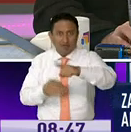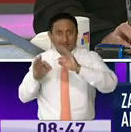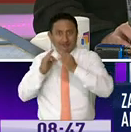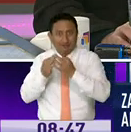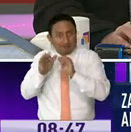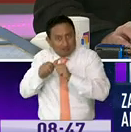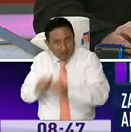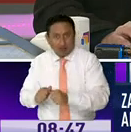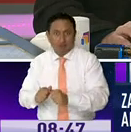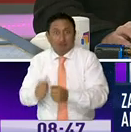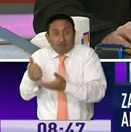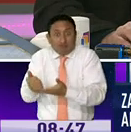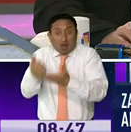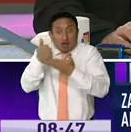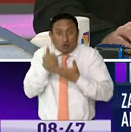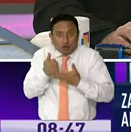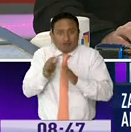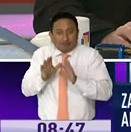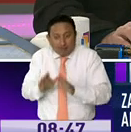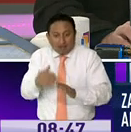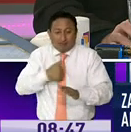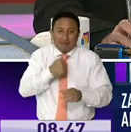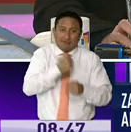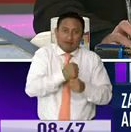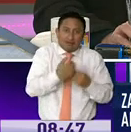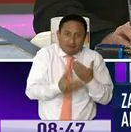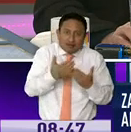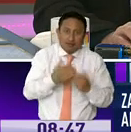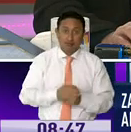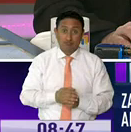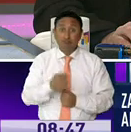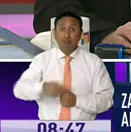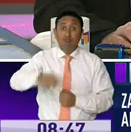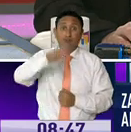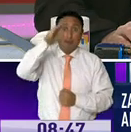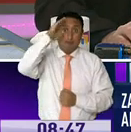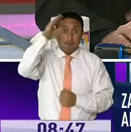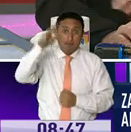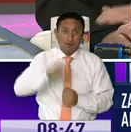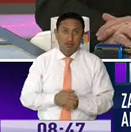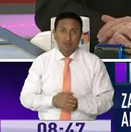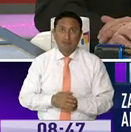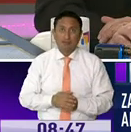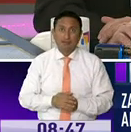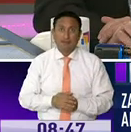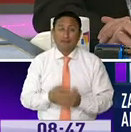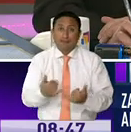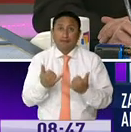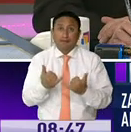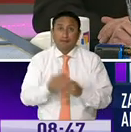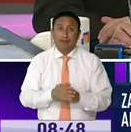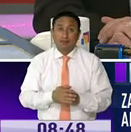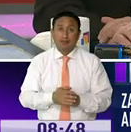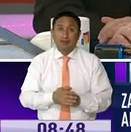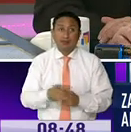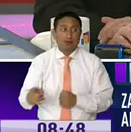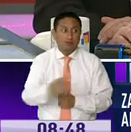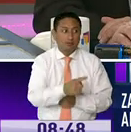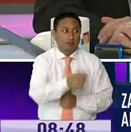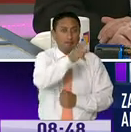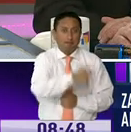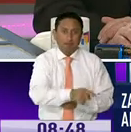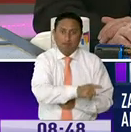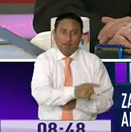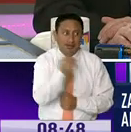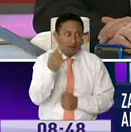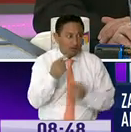hagan. Nos ayuden a hacer mucho más fácil esta emergencia, porque imagínense que la policía esté desbordada en hacer cumplir el toque de queda en una